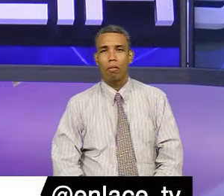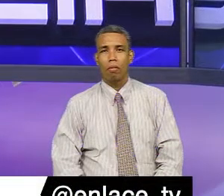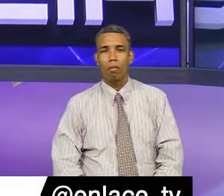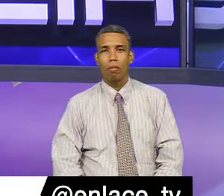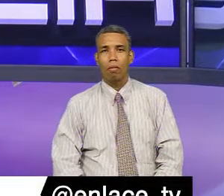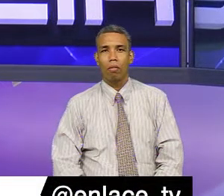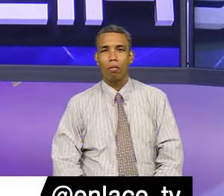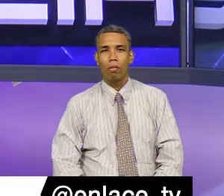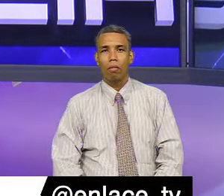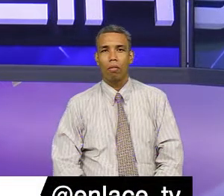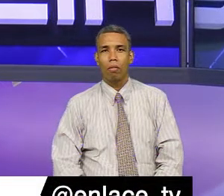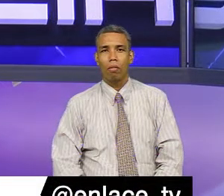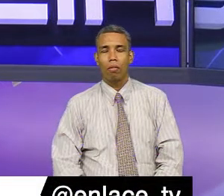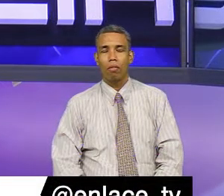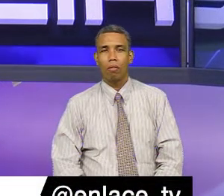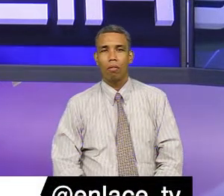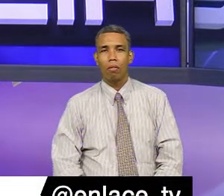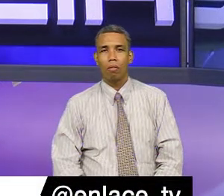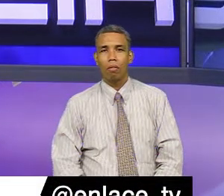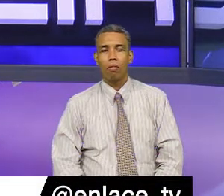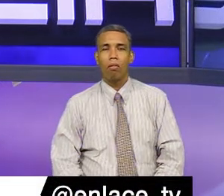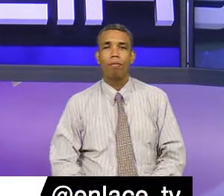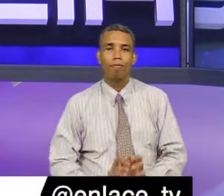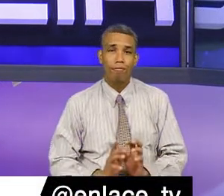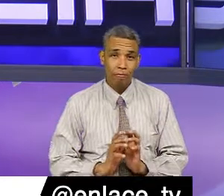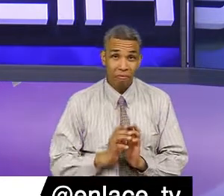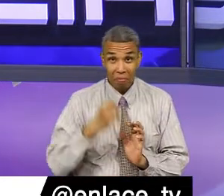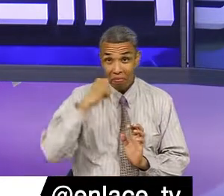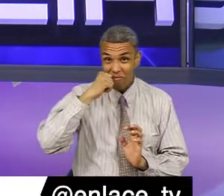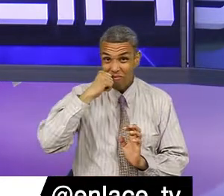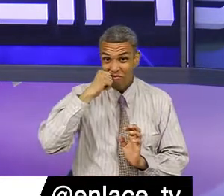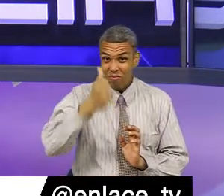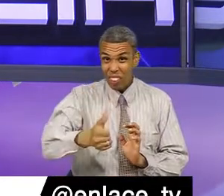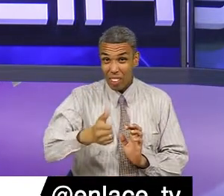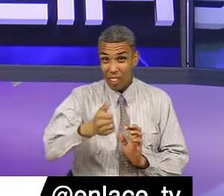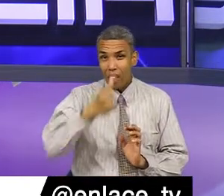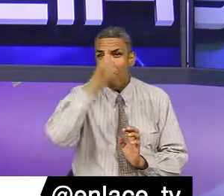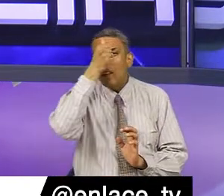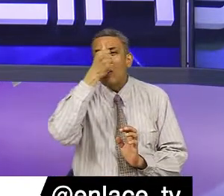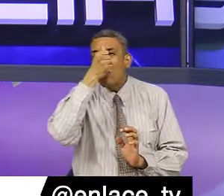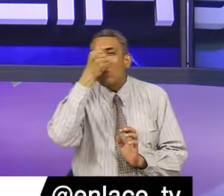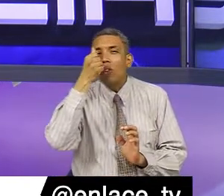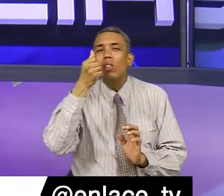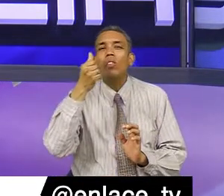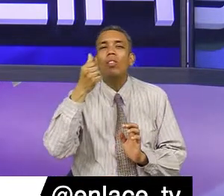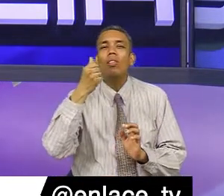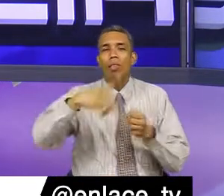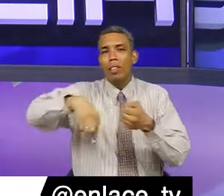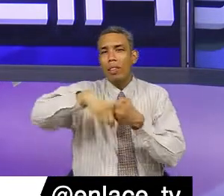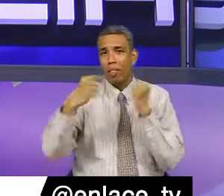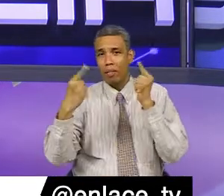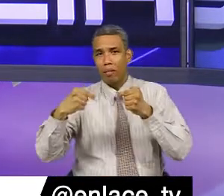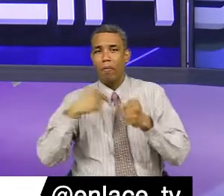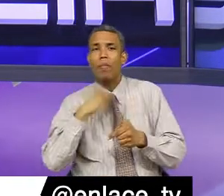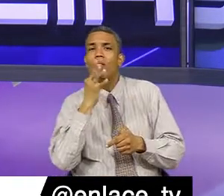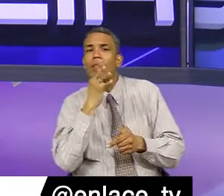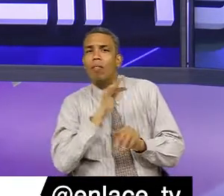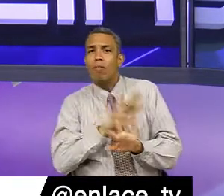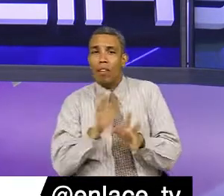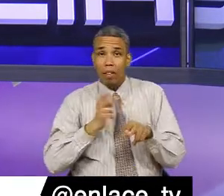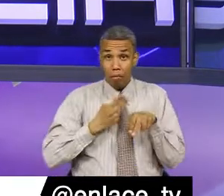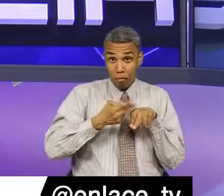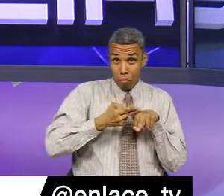Y ya está en venta la boletería para partido de Alianza Petrolera y el Santa Fe. Mañana, domingo 25 de septiembre, en el Daniel Villa Zapata. Un